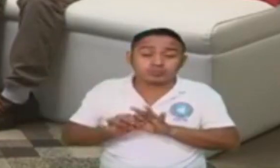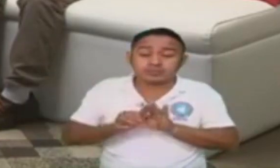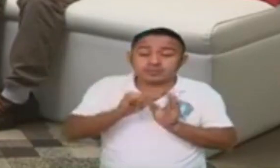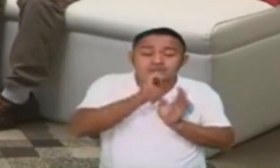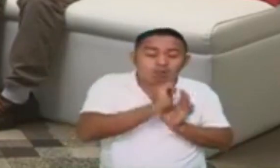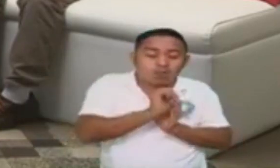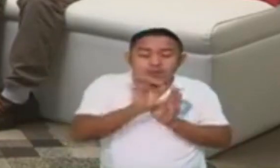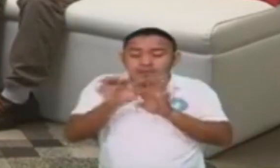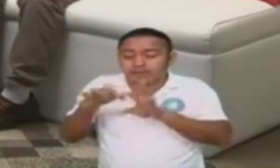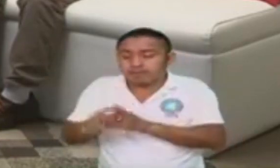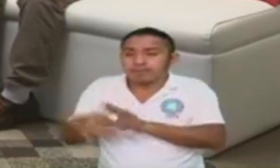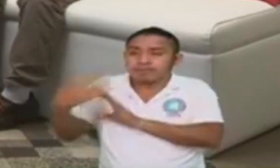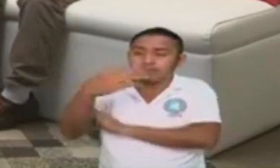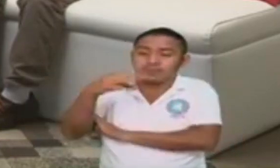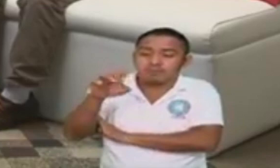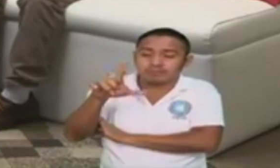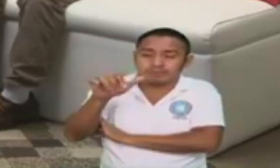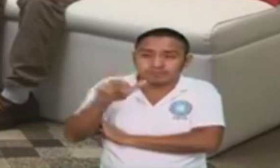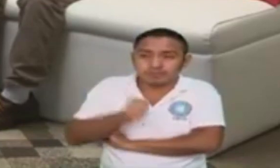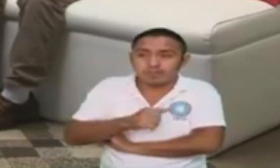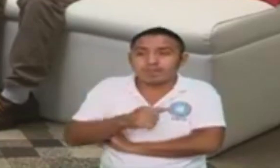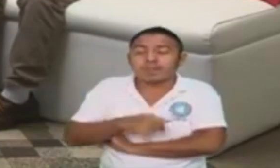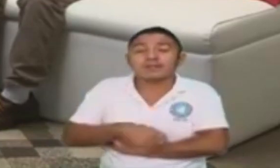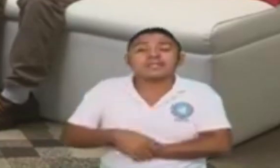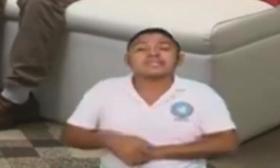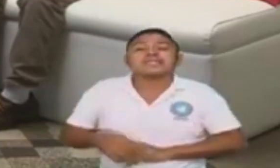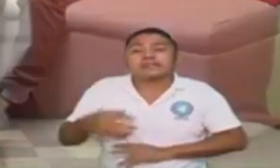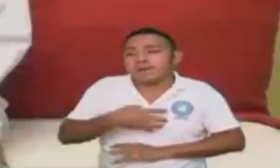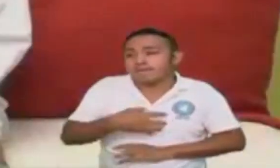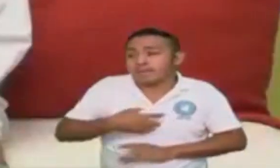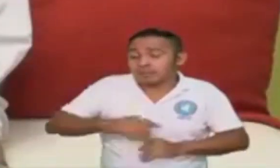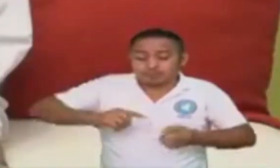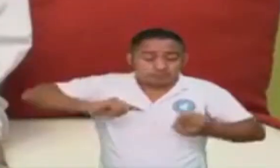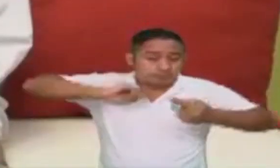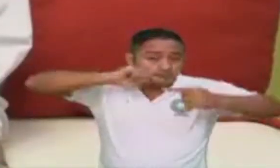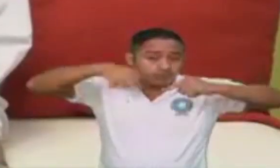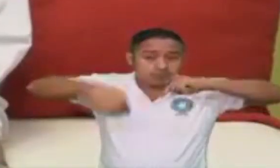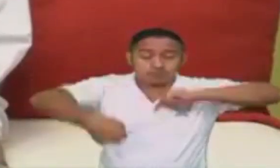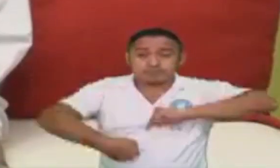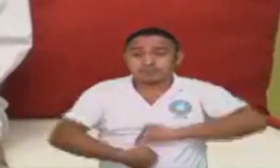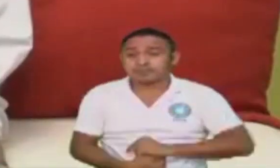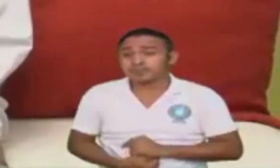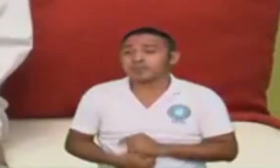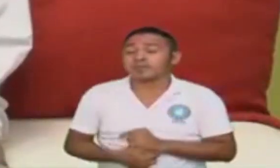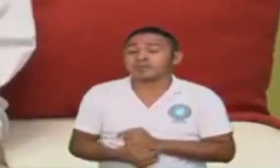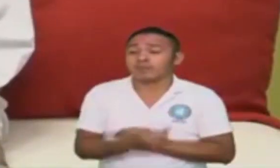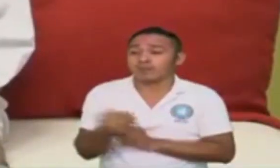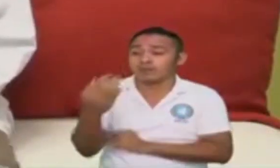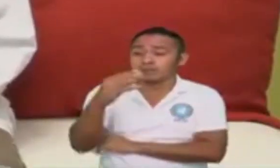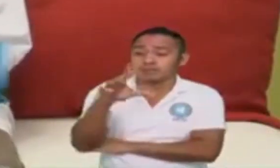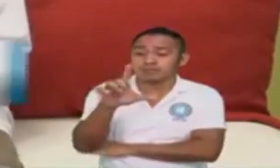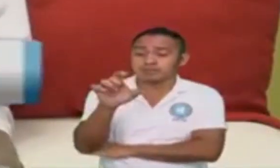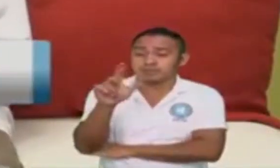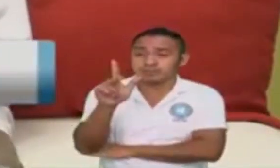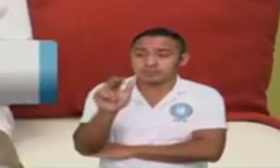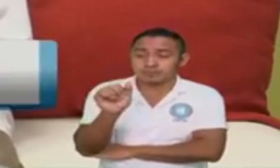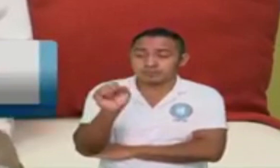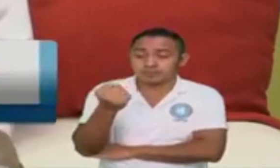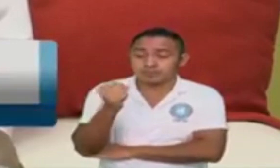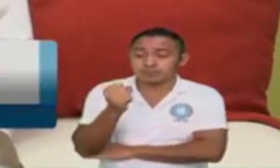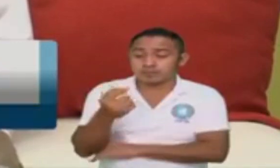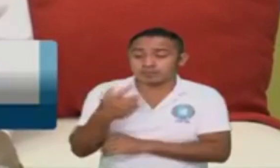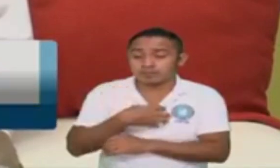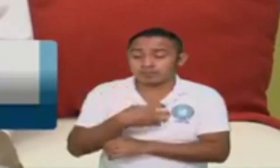célula se ha regenerado. Sí, son cambios en la estructura de las células naturales, pues, del